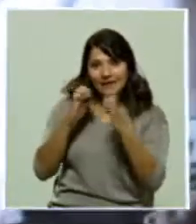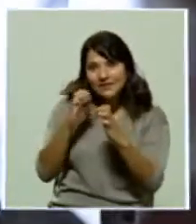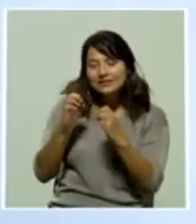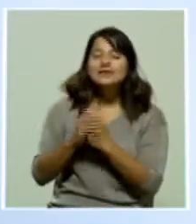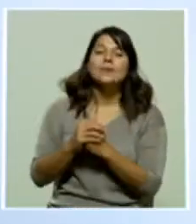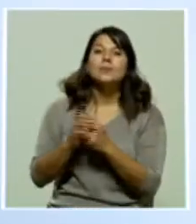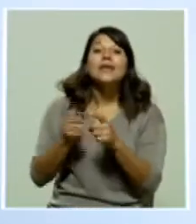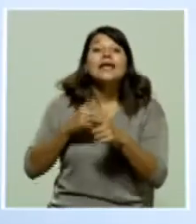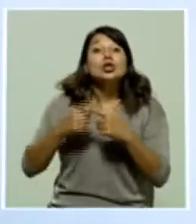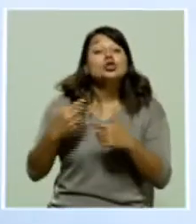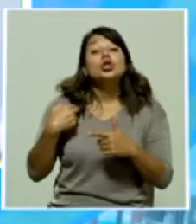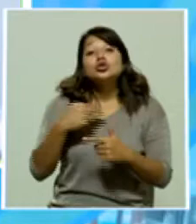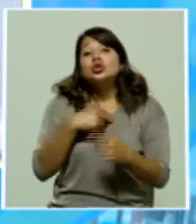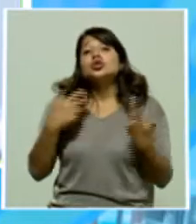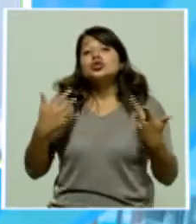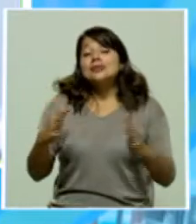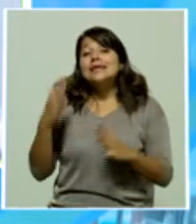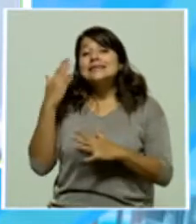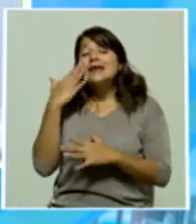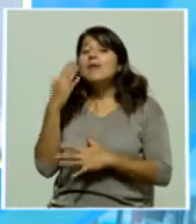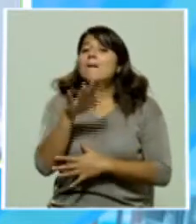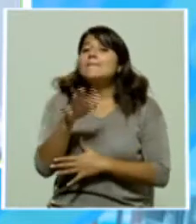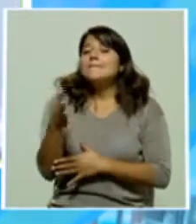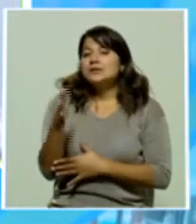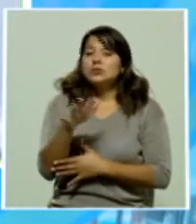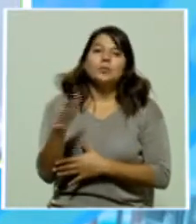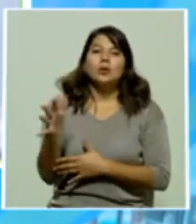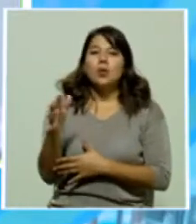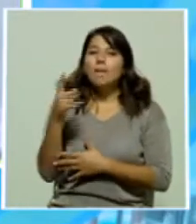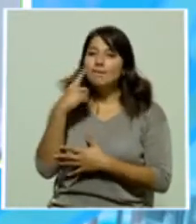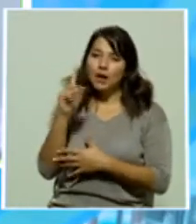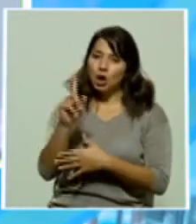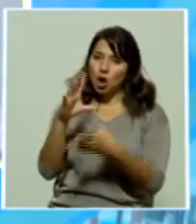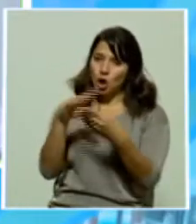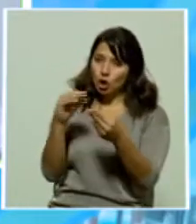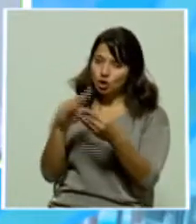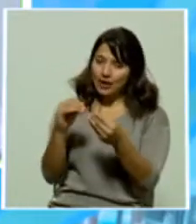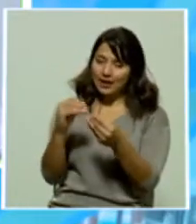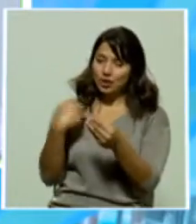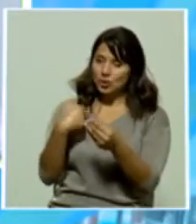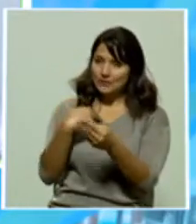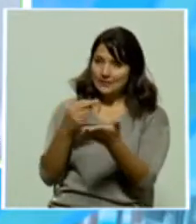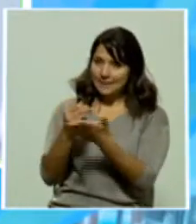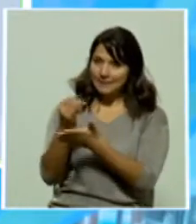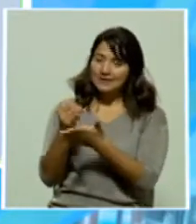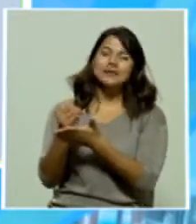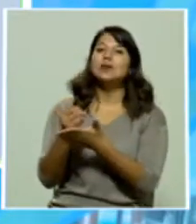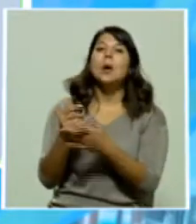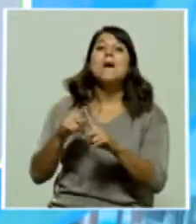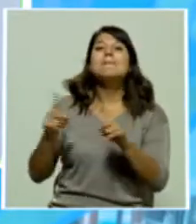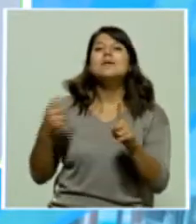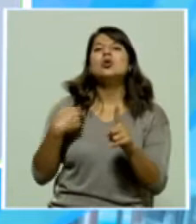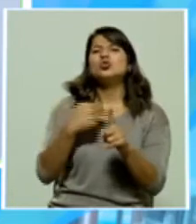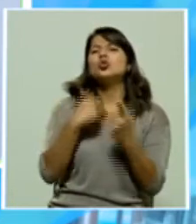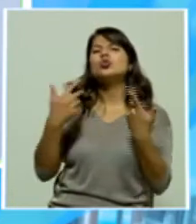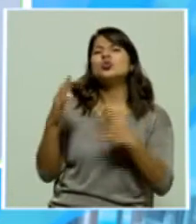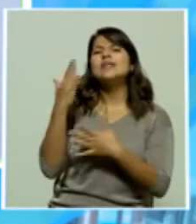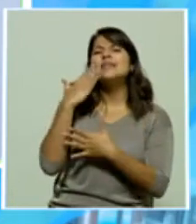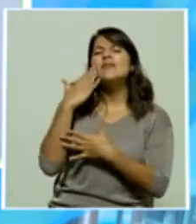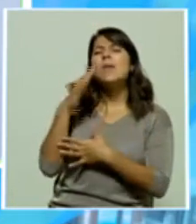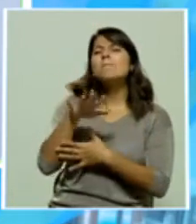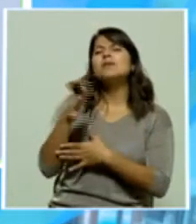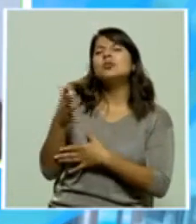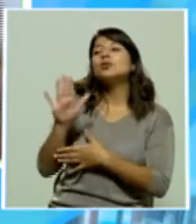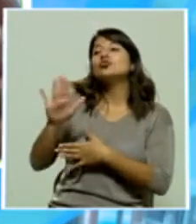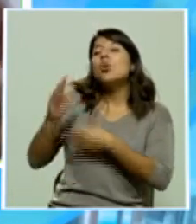nosotros sabíamos más o menos, para no hacer spoiler del documental, pero sabíamos más o menos cuál era su proceso de